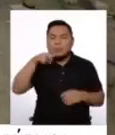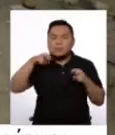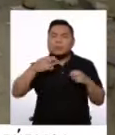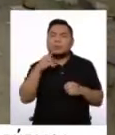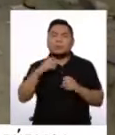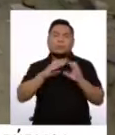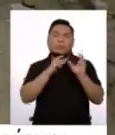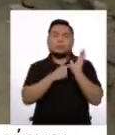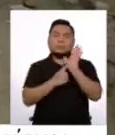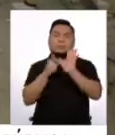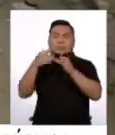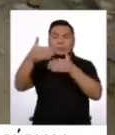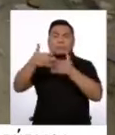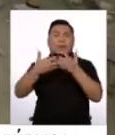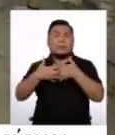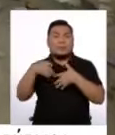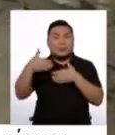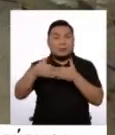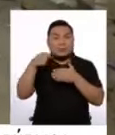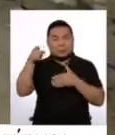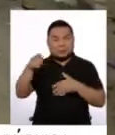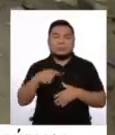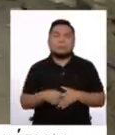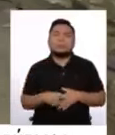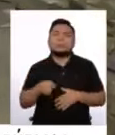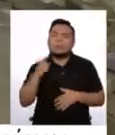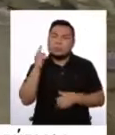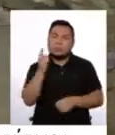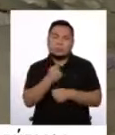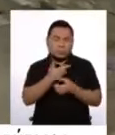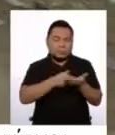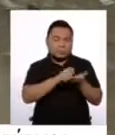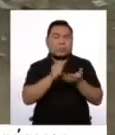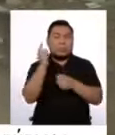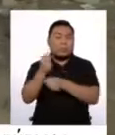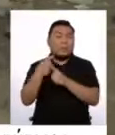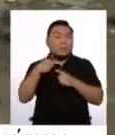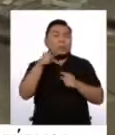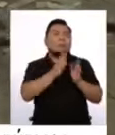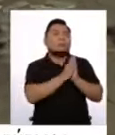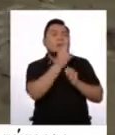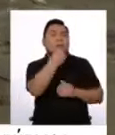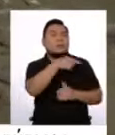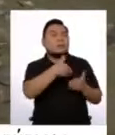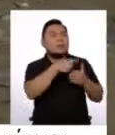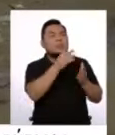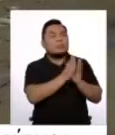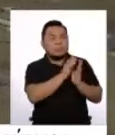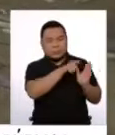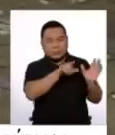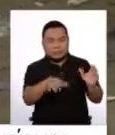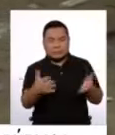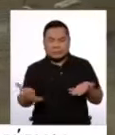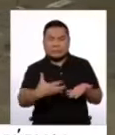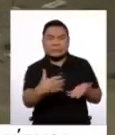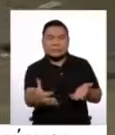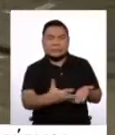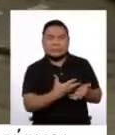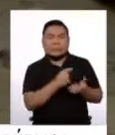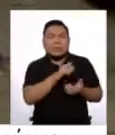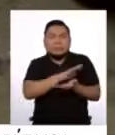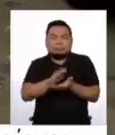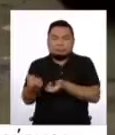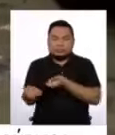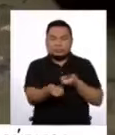comunicar al establecimiento de salud más cercano para que a través de su operadora de residuos óleos pueda hacer la adecuada recolección y disposición